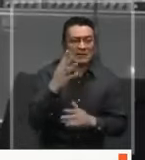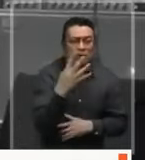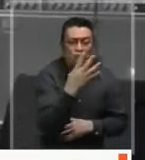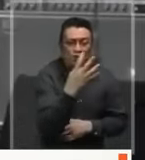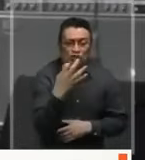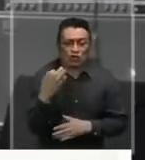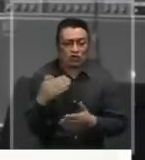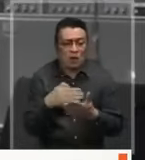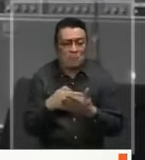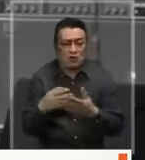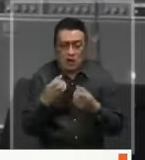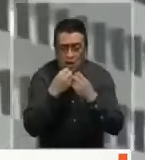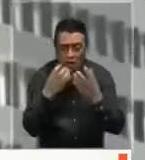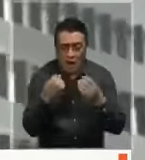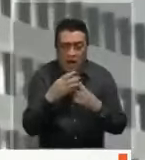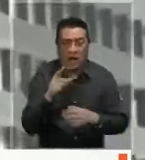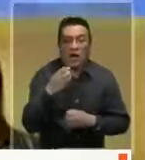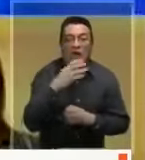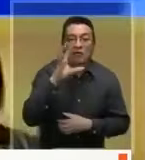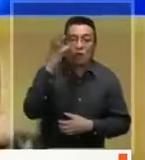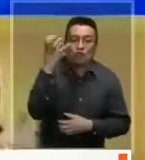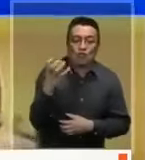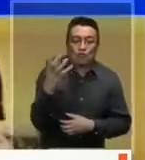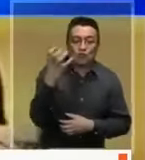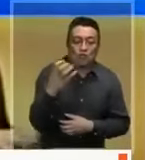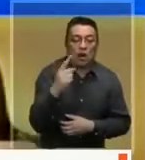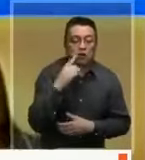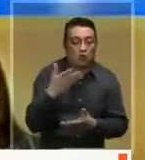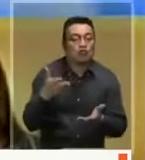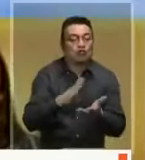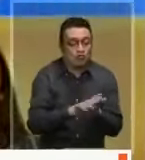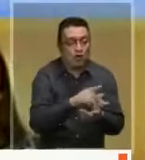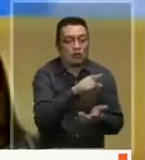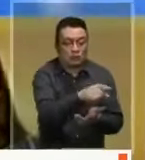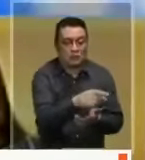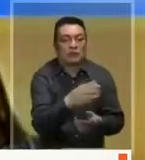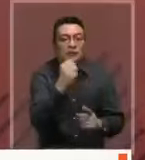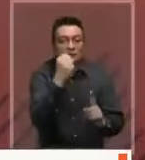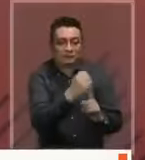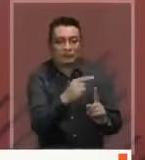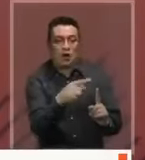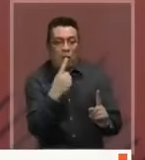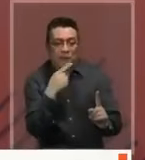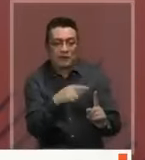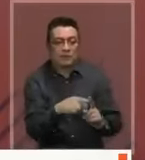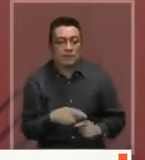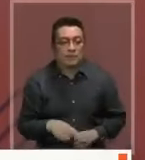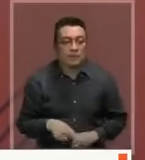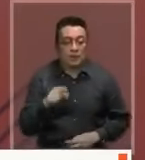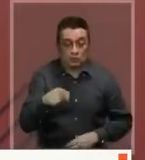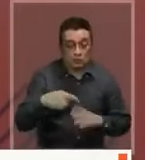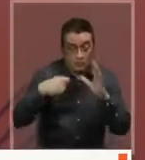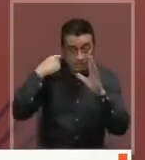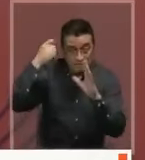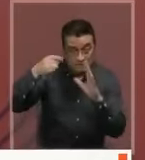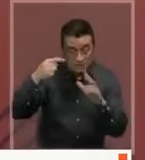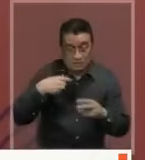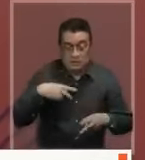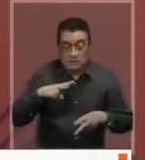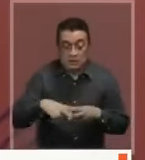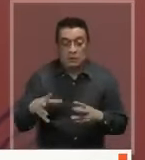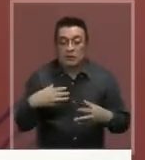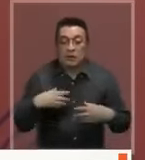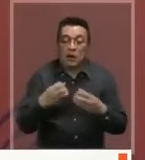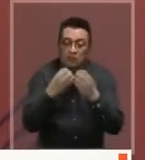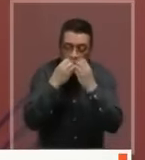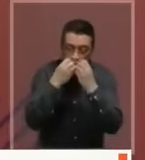de reproducciones en Spotify, sino que también de la muerte de su pareja, Carlos Molnar. Estoy haciendo este video para